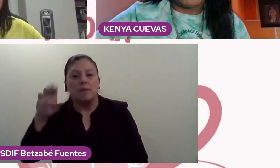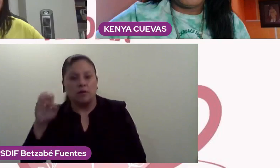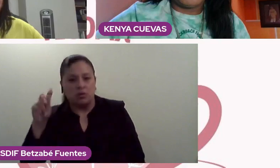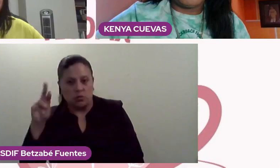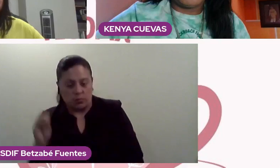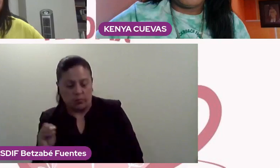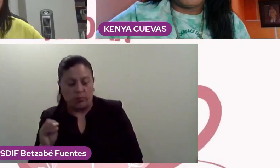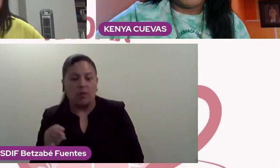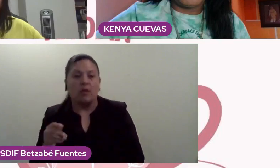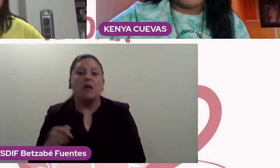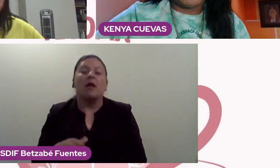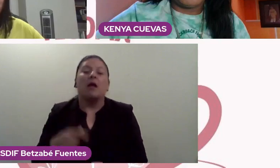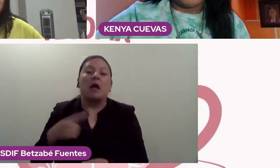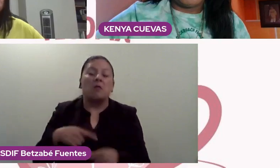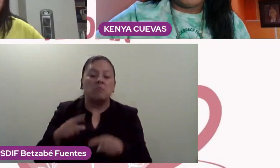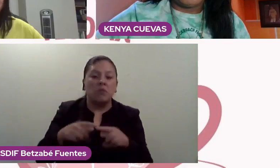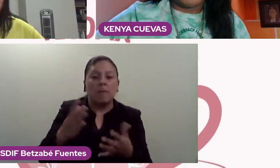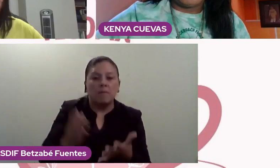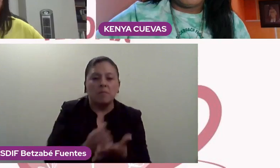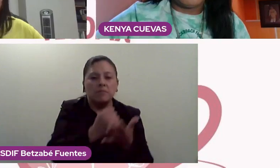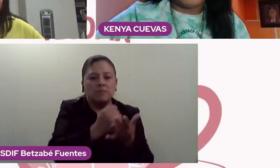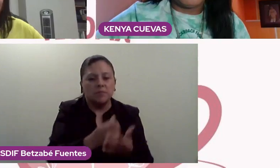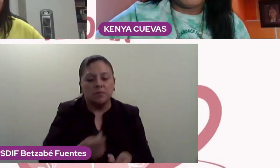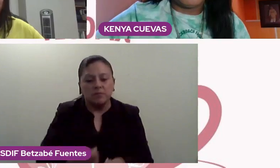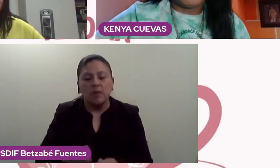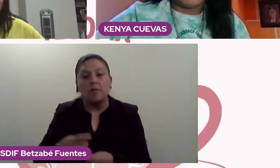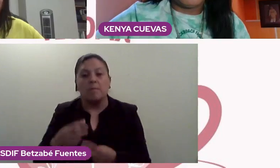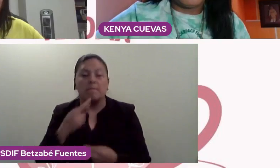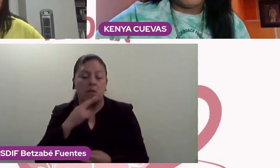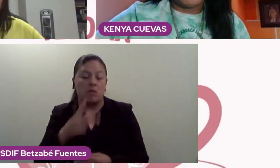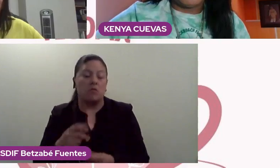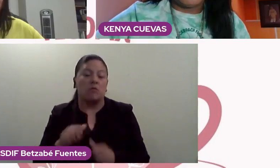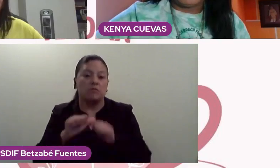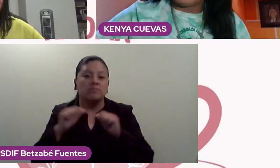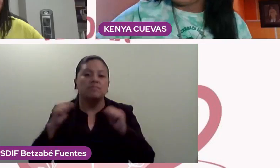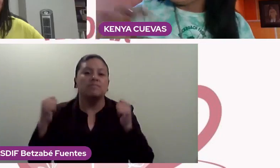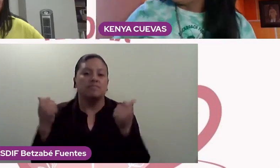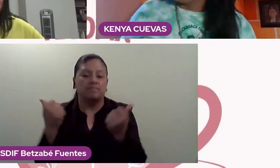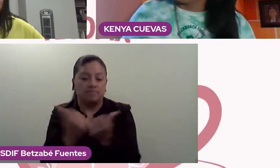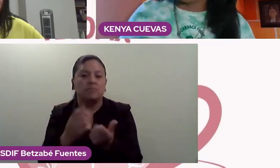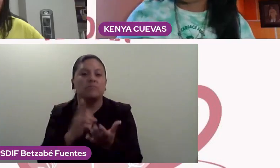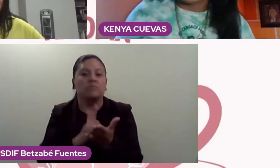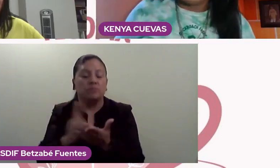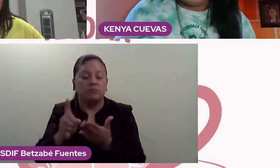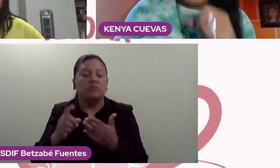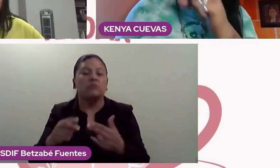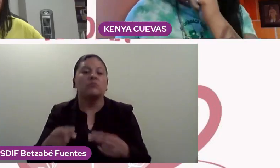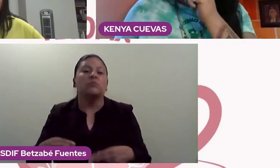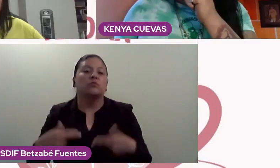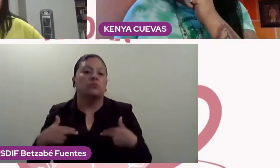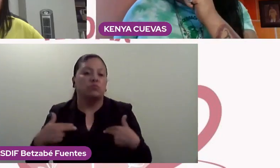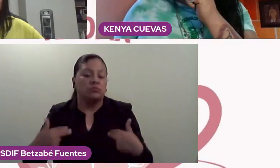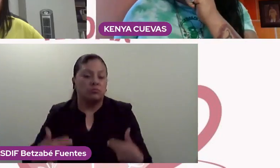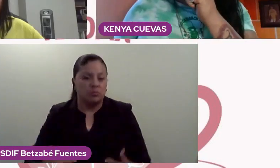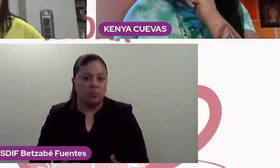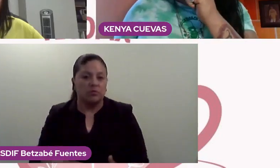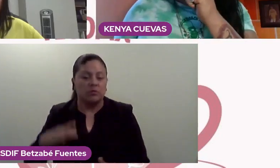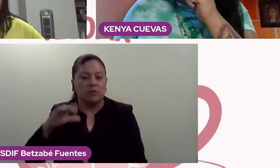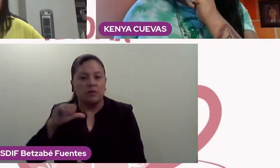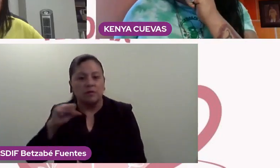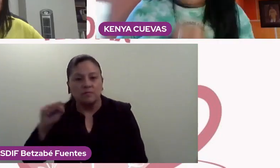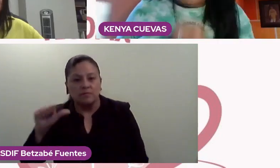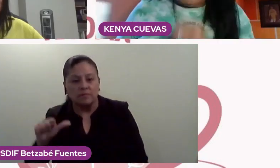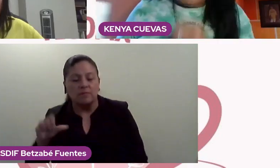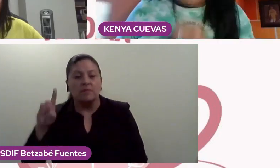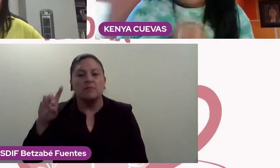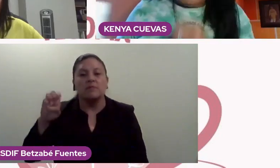Muñecas Tiresia AC como mejor asociación dedicada a los derechos humanos. Creación del primer mausoleo para